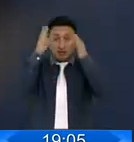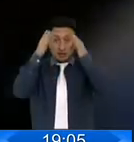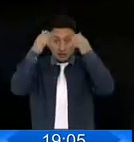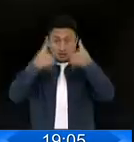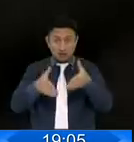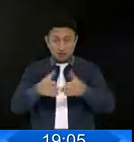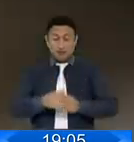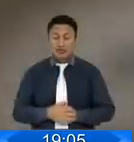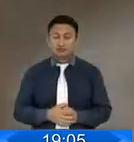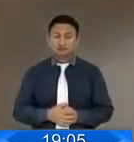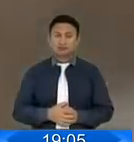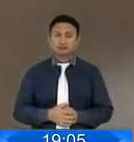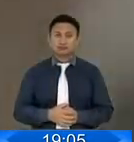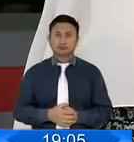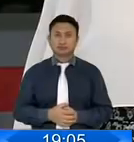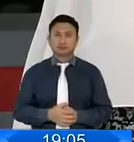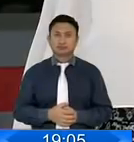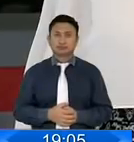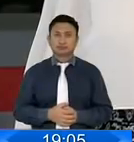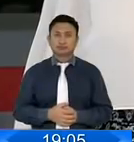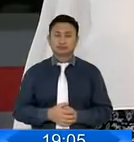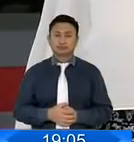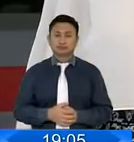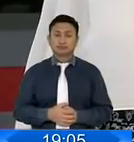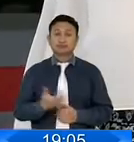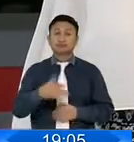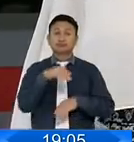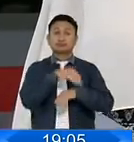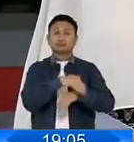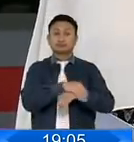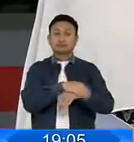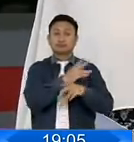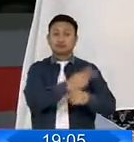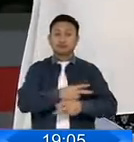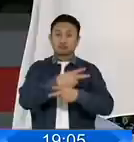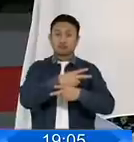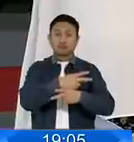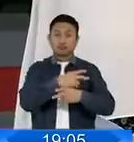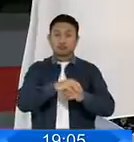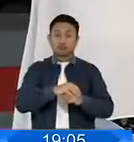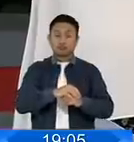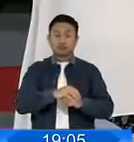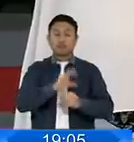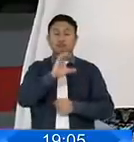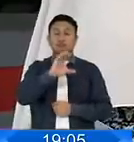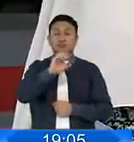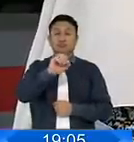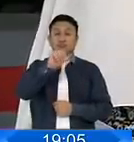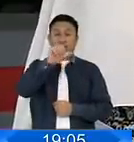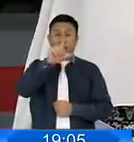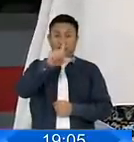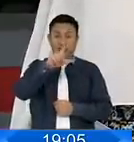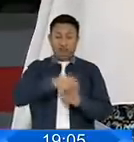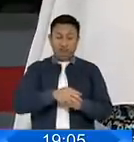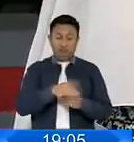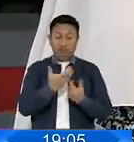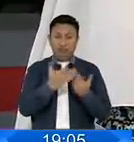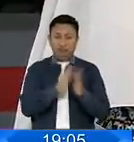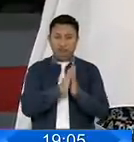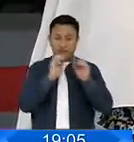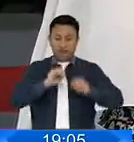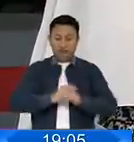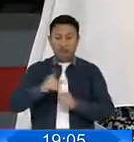Javier Rosero. Esta tarde el Consejo de Administración Legislativa decidirá sobre el pedido de suspensión del salario